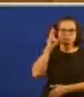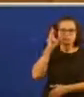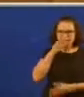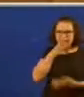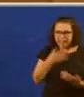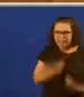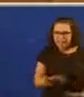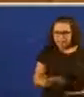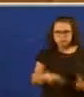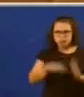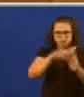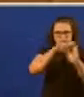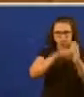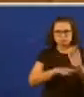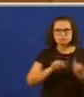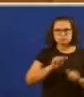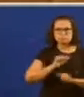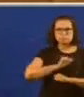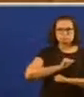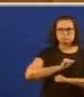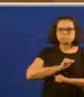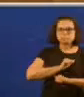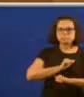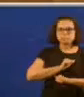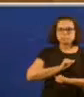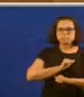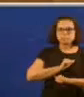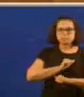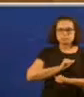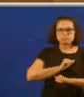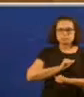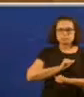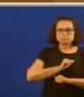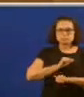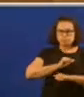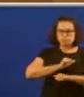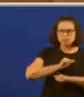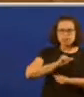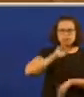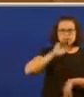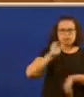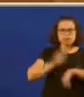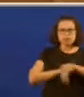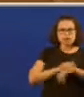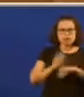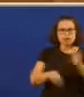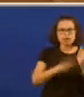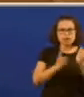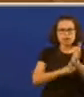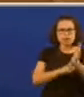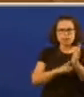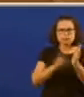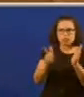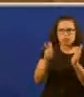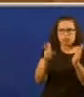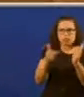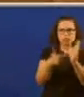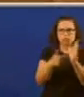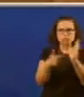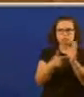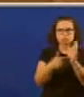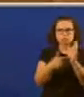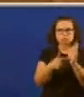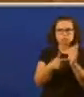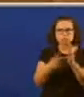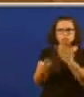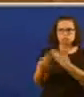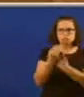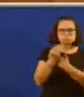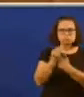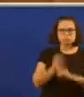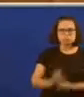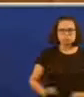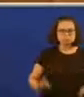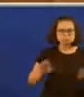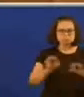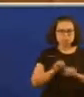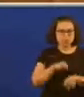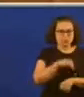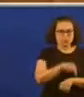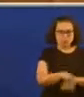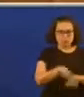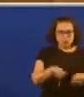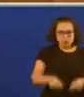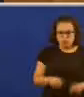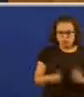agardando a que o Estado cumpla co que día a lei, porque por lei teñen dereito. Vostede hoxe, igual que na súa